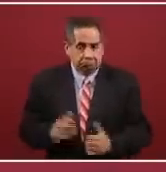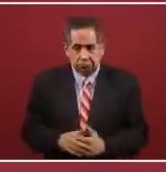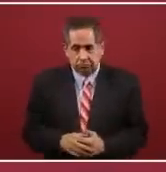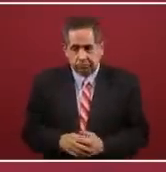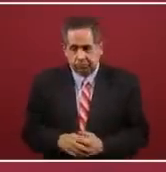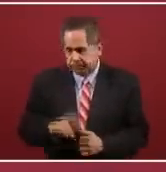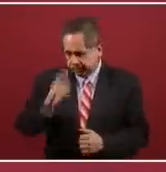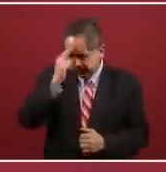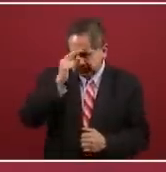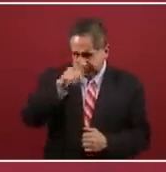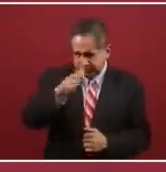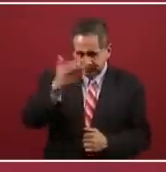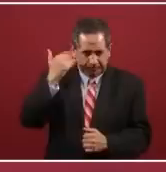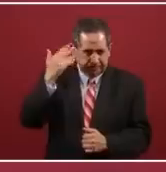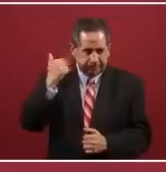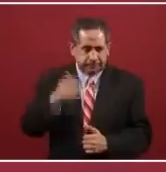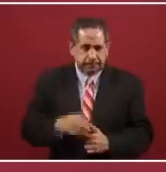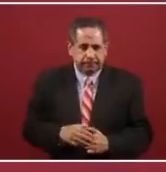¿Se acuerdan?